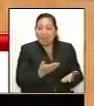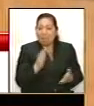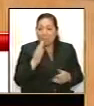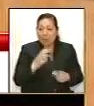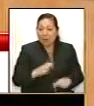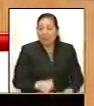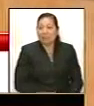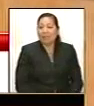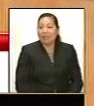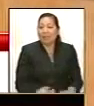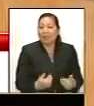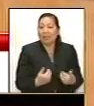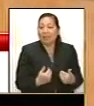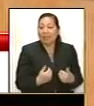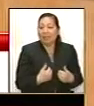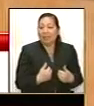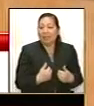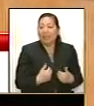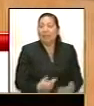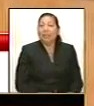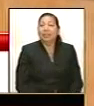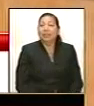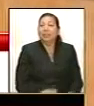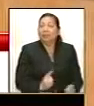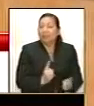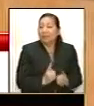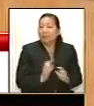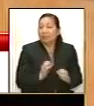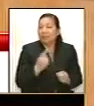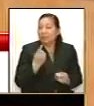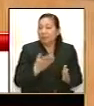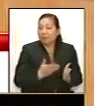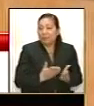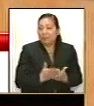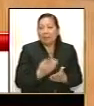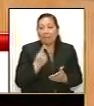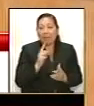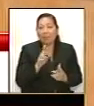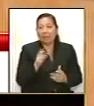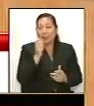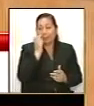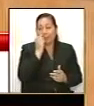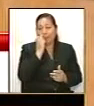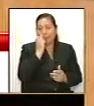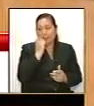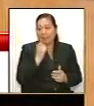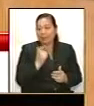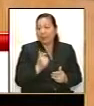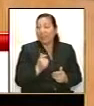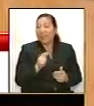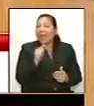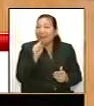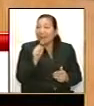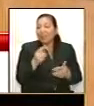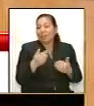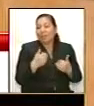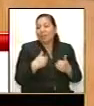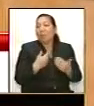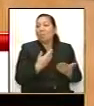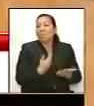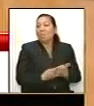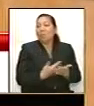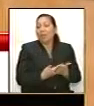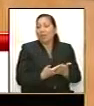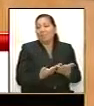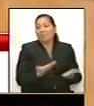policía, tiene que automáticamente derivarse y tener una sola cara para el ciudadano. Y ahí es donde está el problema, y en general